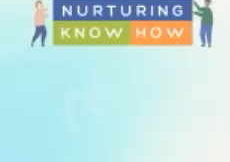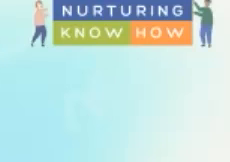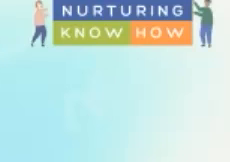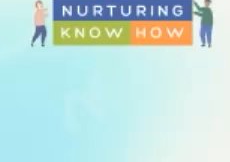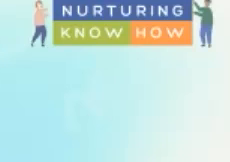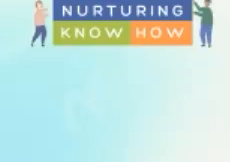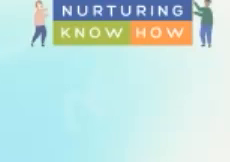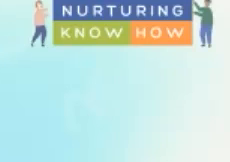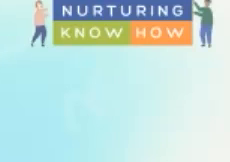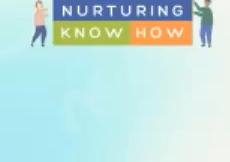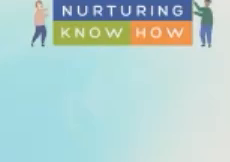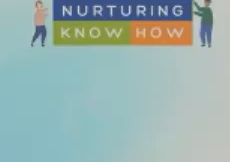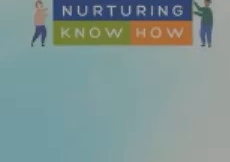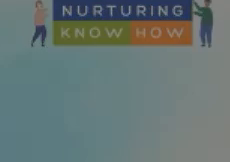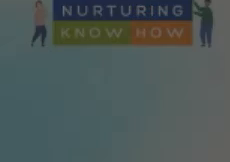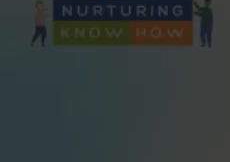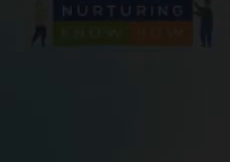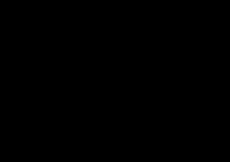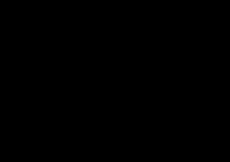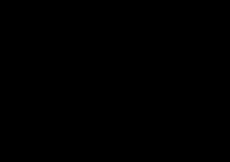bien. Gracias a todos. Gracias. Gracias. Gracias.